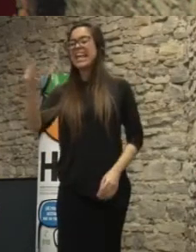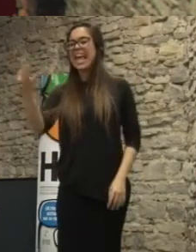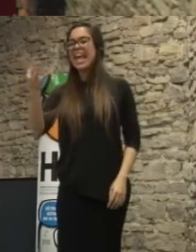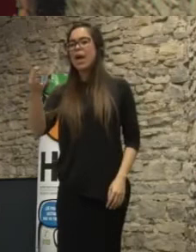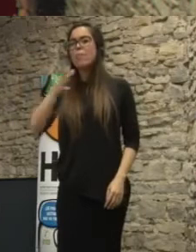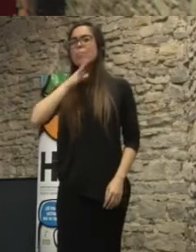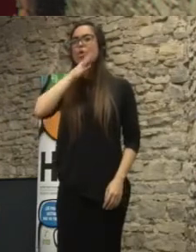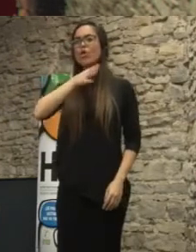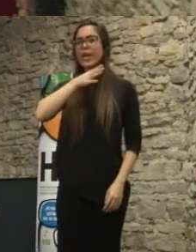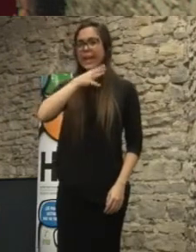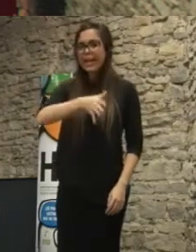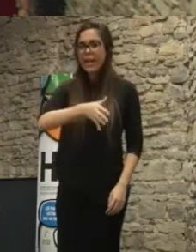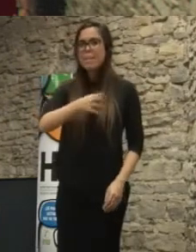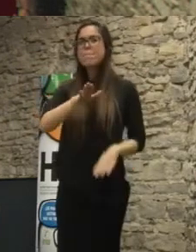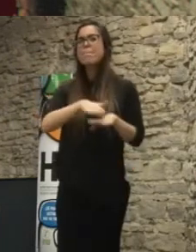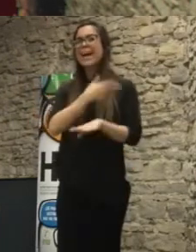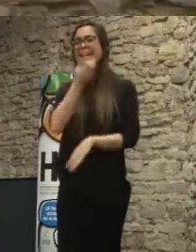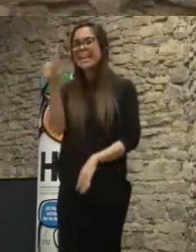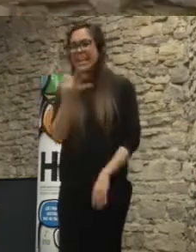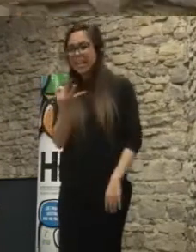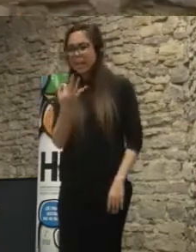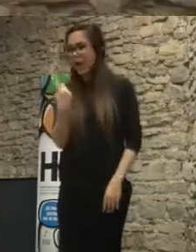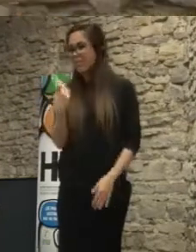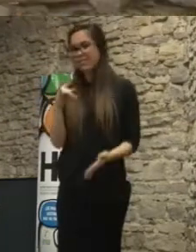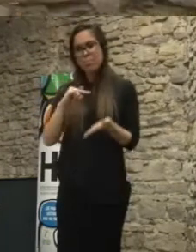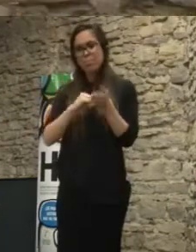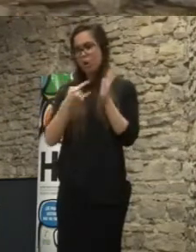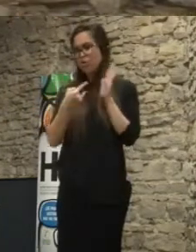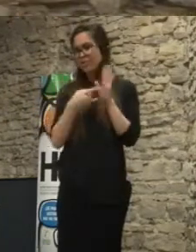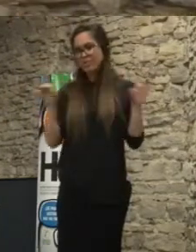el por qué, el para qué, tener claro el proyecto,